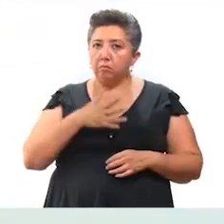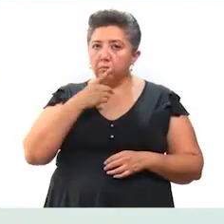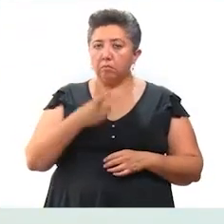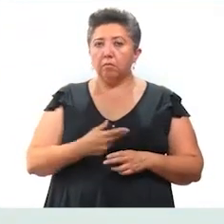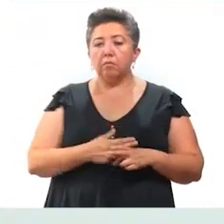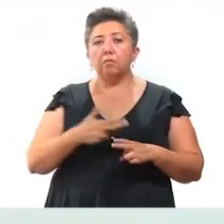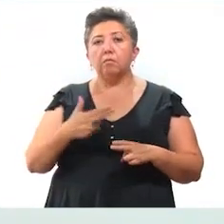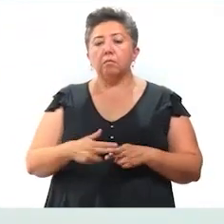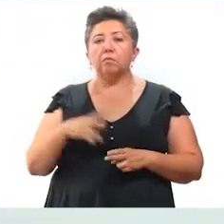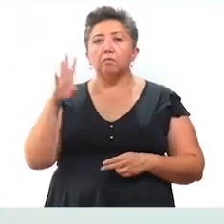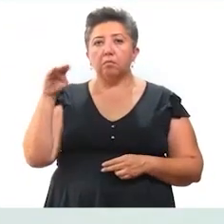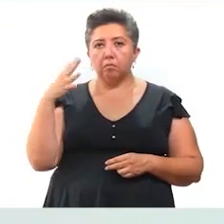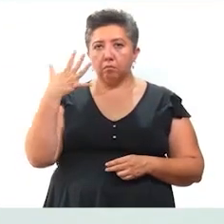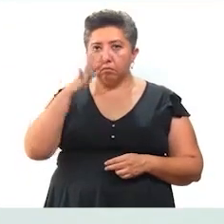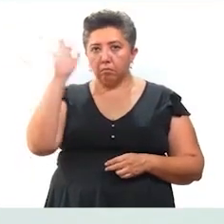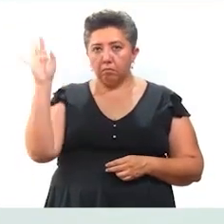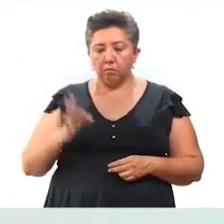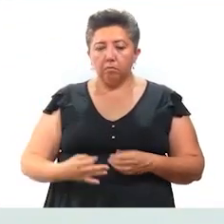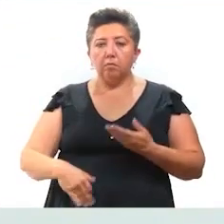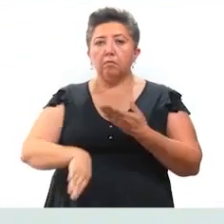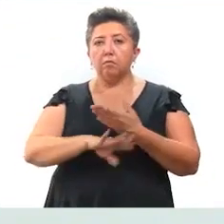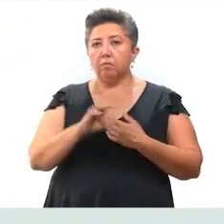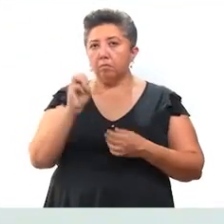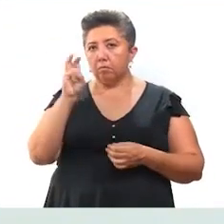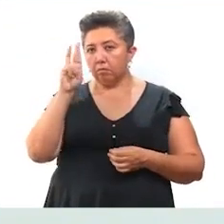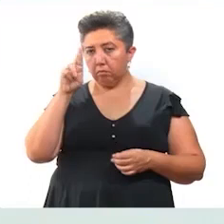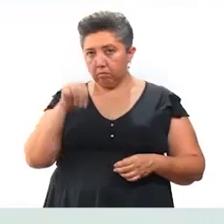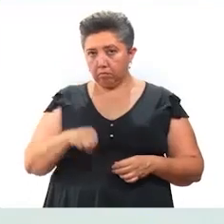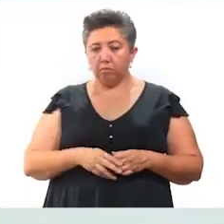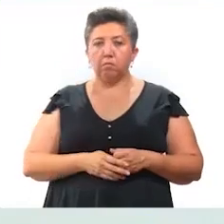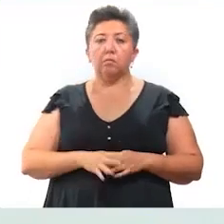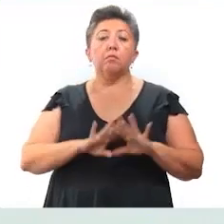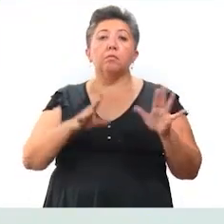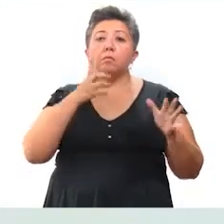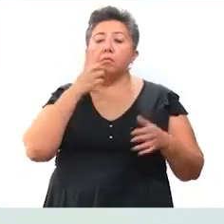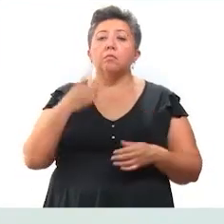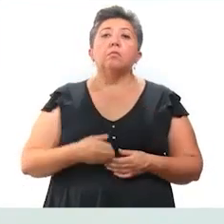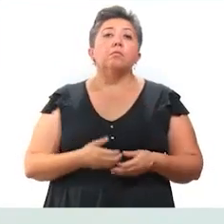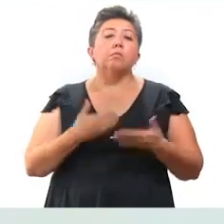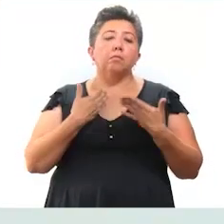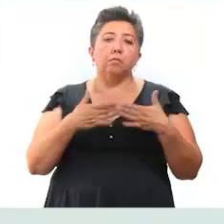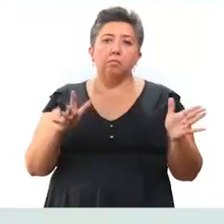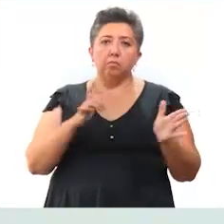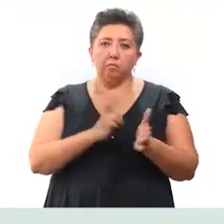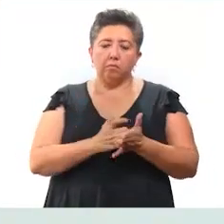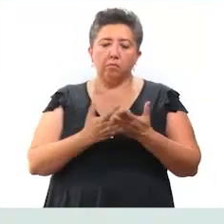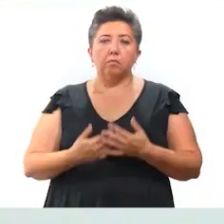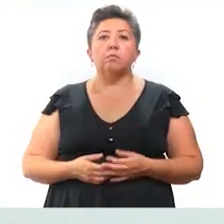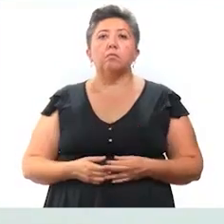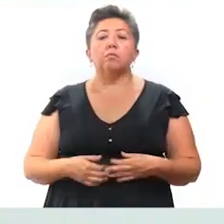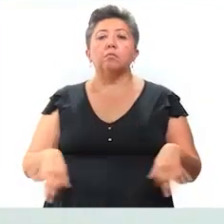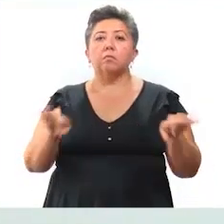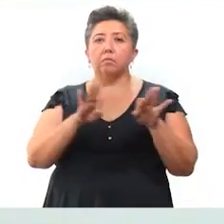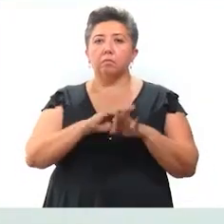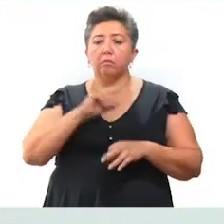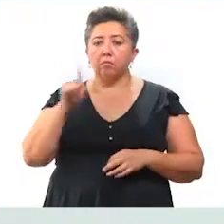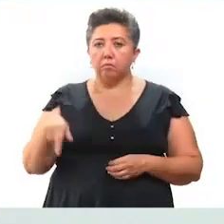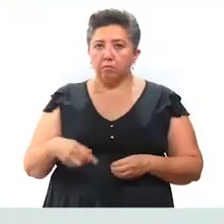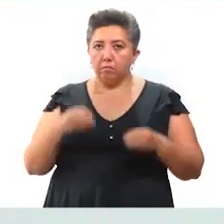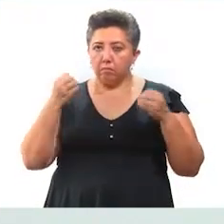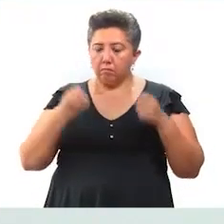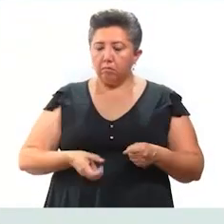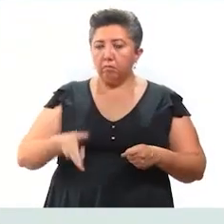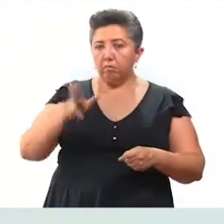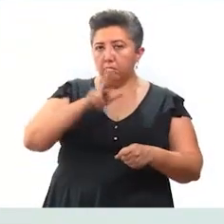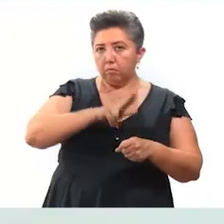una cobertura hasta del 95% contra Omicron. Como se ha señalado, en la reportura económica, los datos más